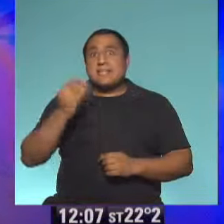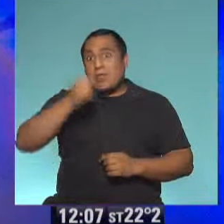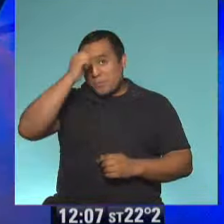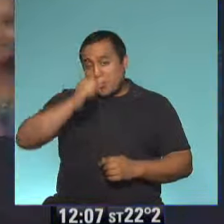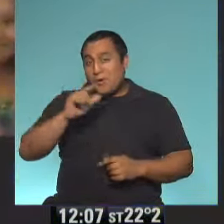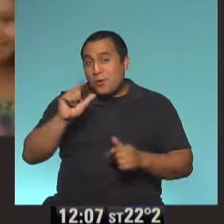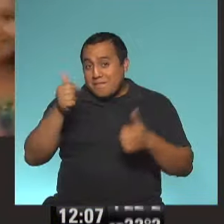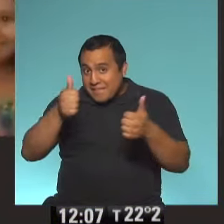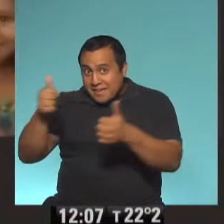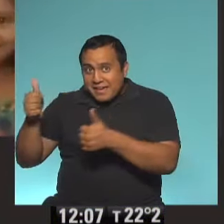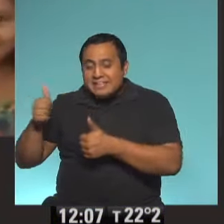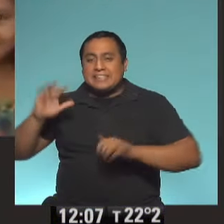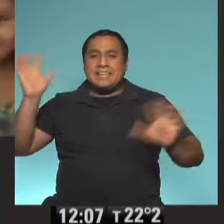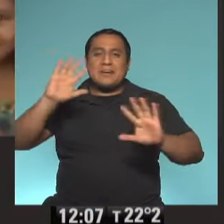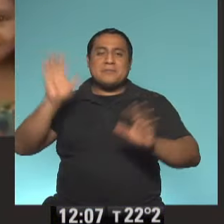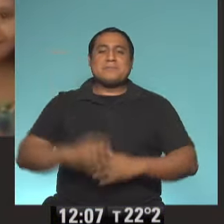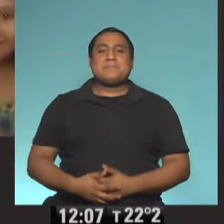semana.